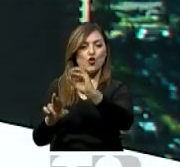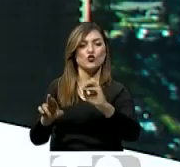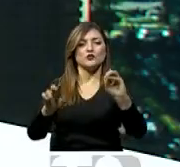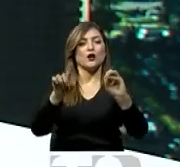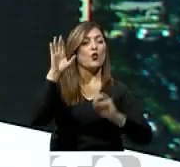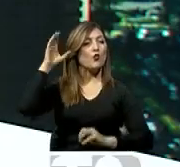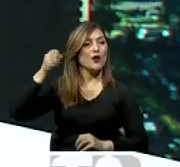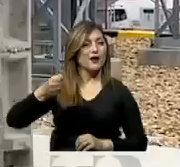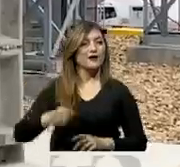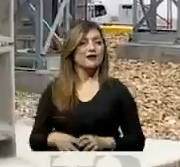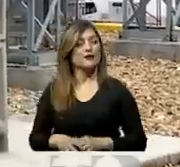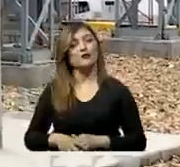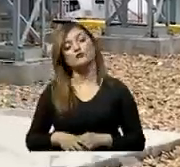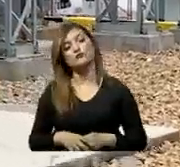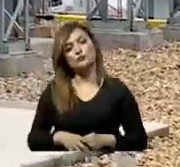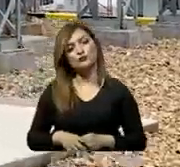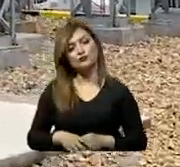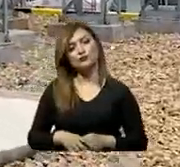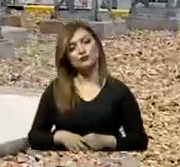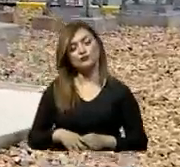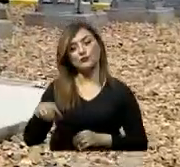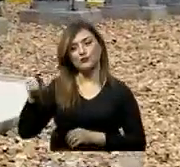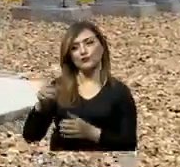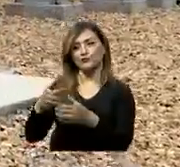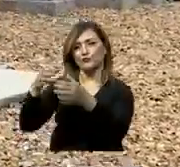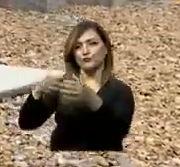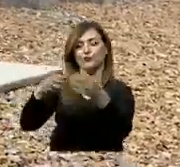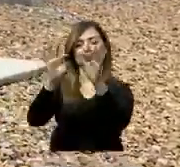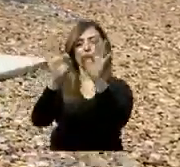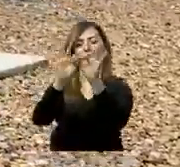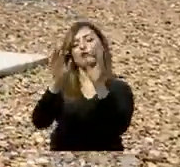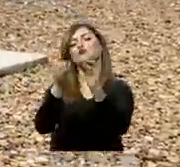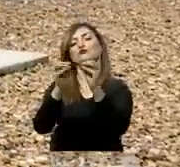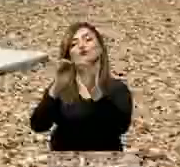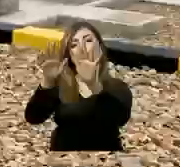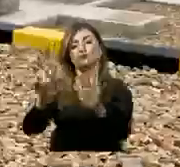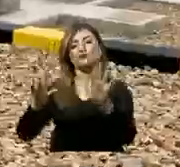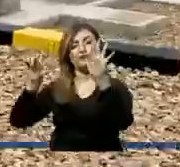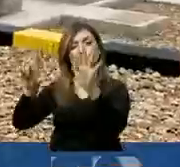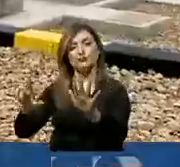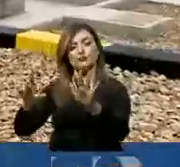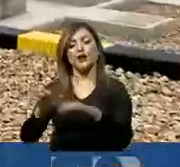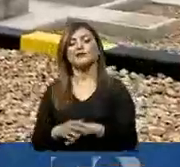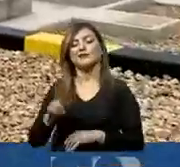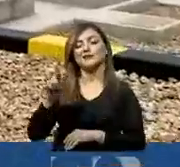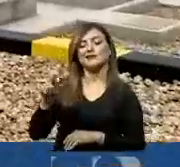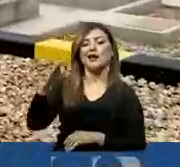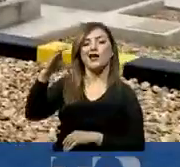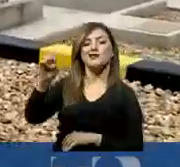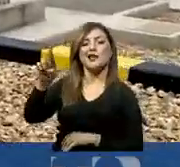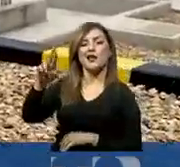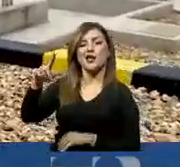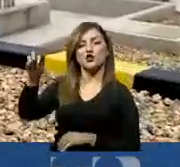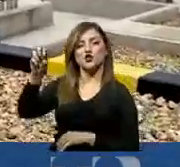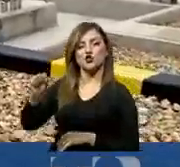de Cuenca. Es la subestación número 17 que está en la zona de Los Cerezos, al noroccidente de Cuenca, la que puso a operar